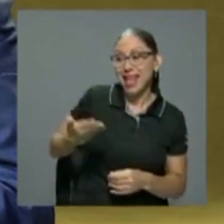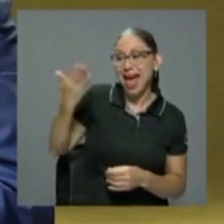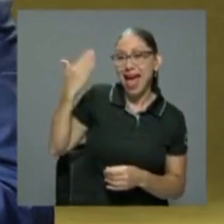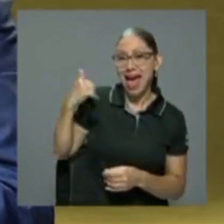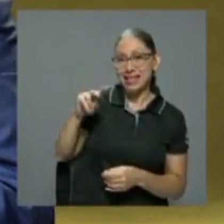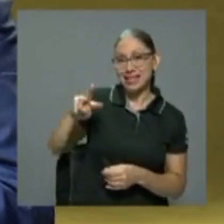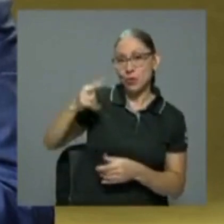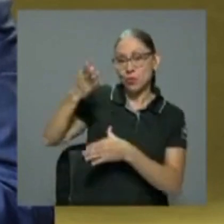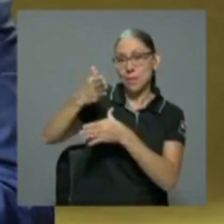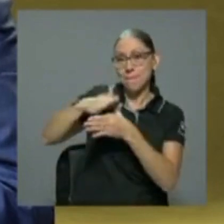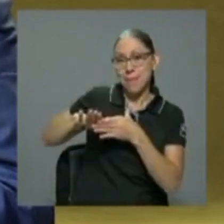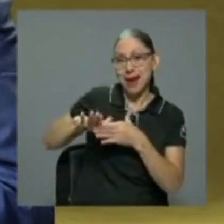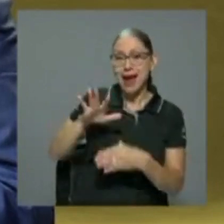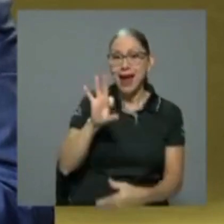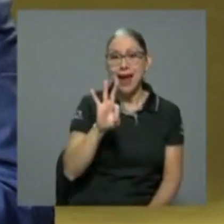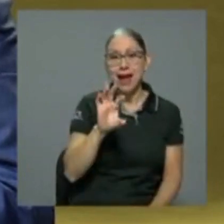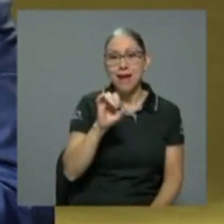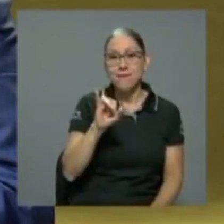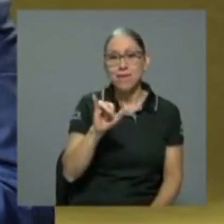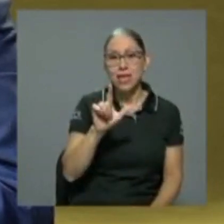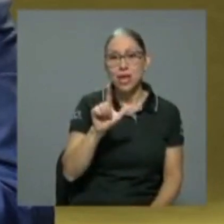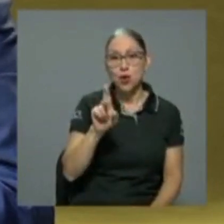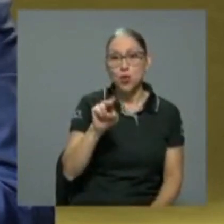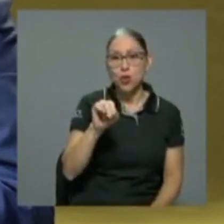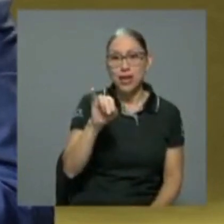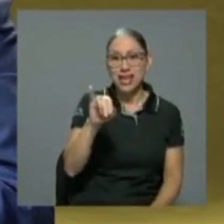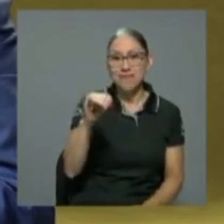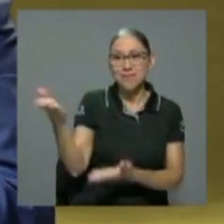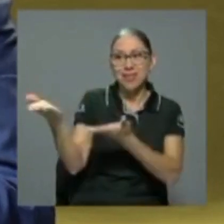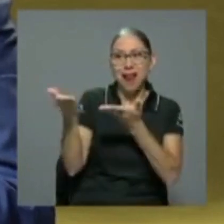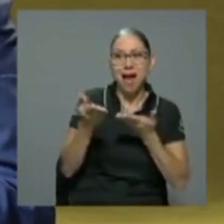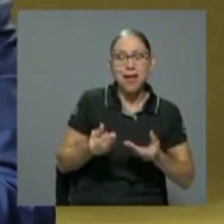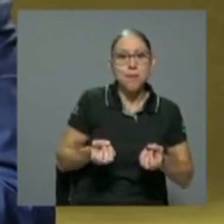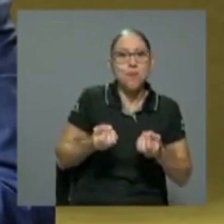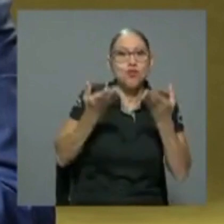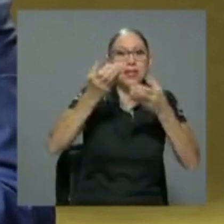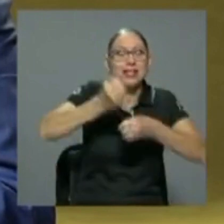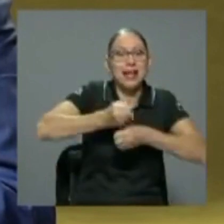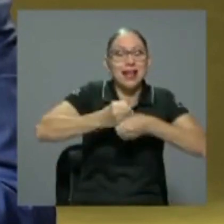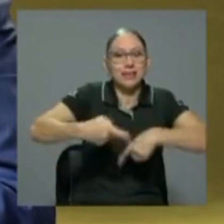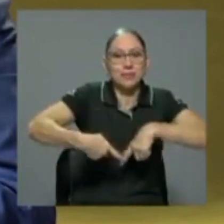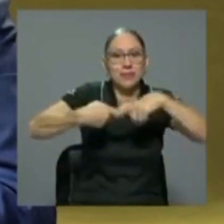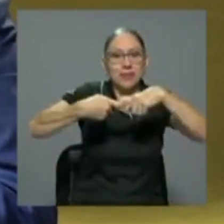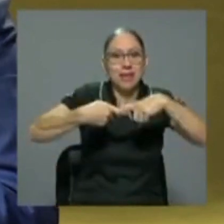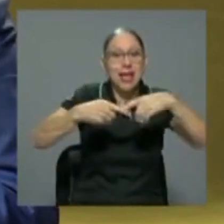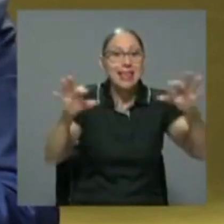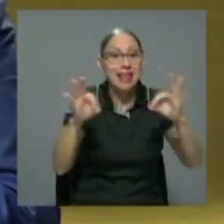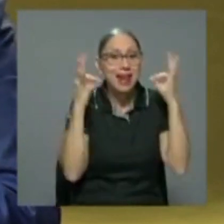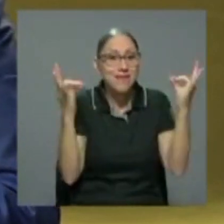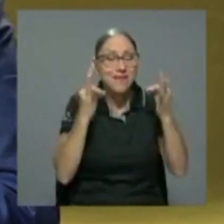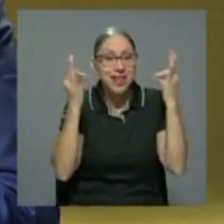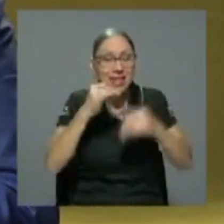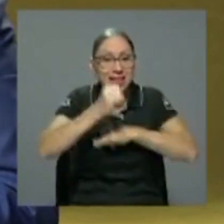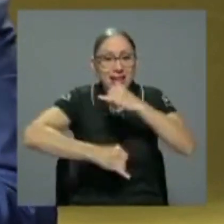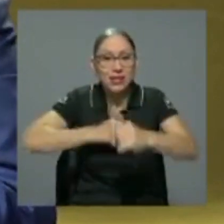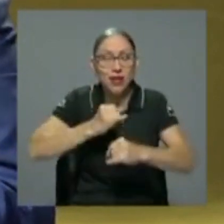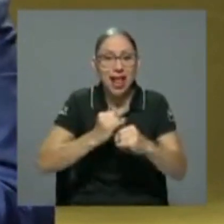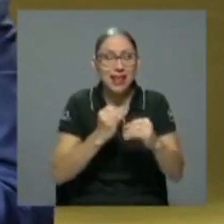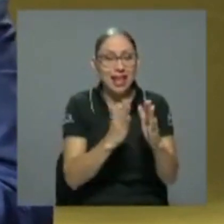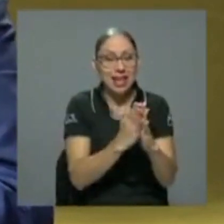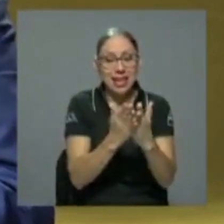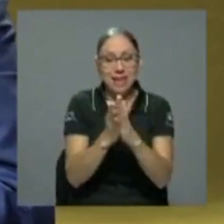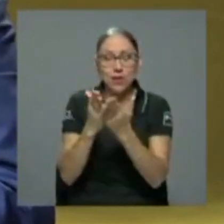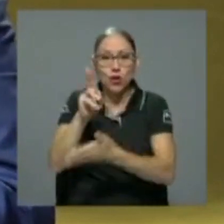segmento, de Filuni nos traemos muchas tareas. De la Feria Internacional del Libro de los Universitarios y las